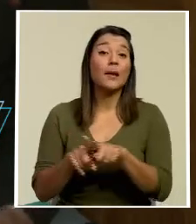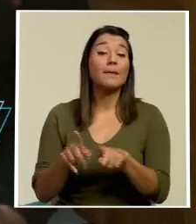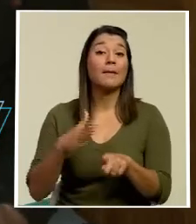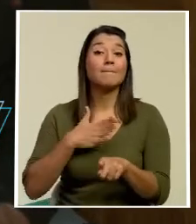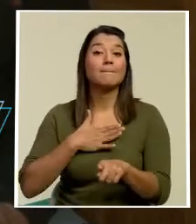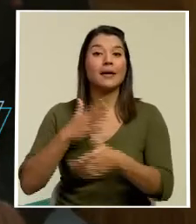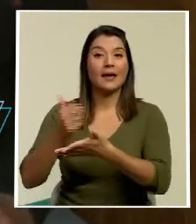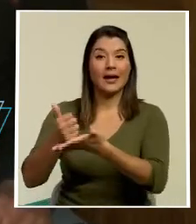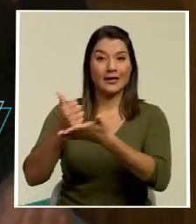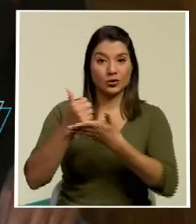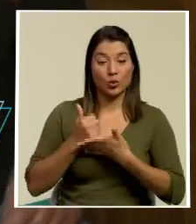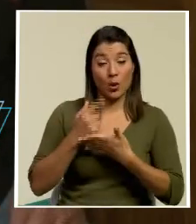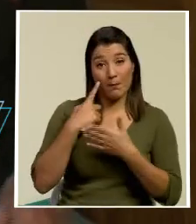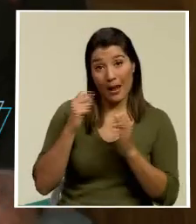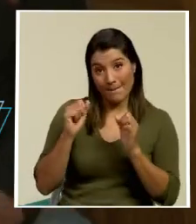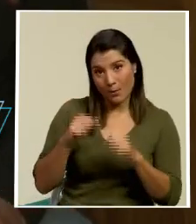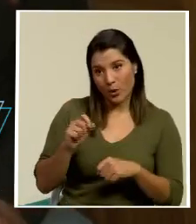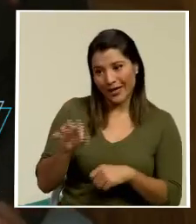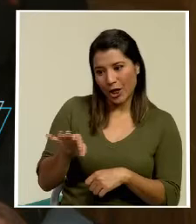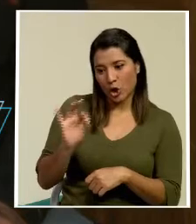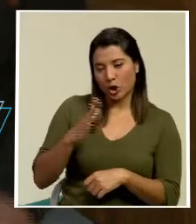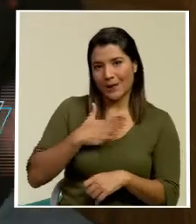ayudó a buscar mi voz.